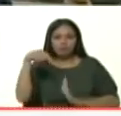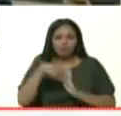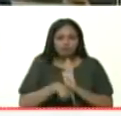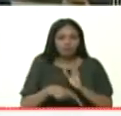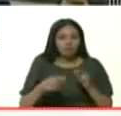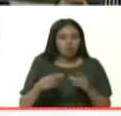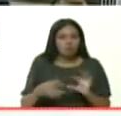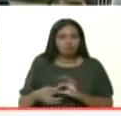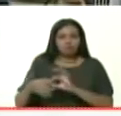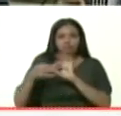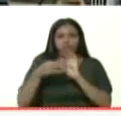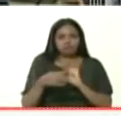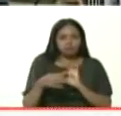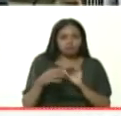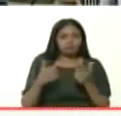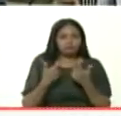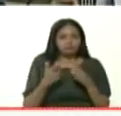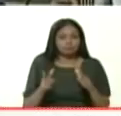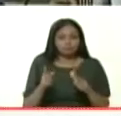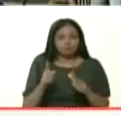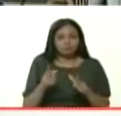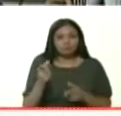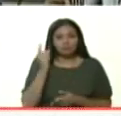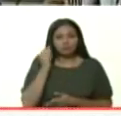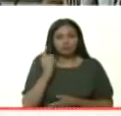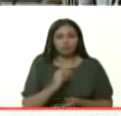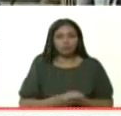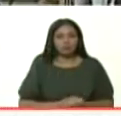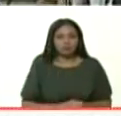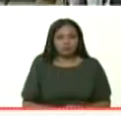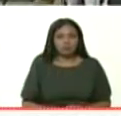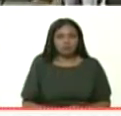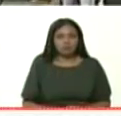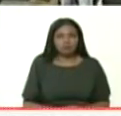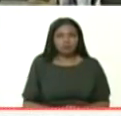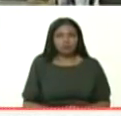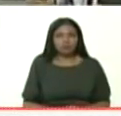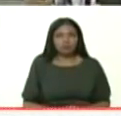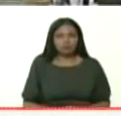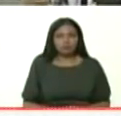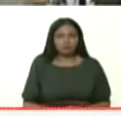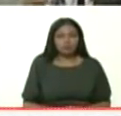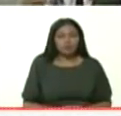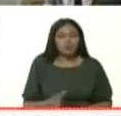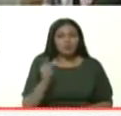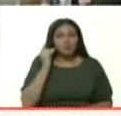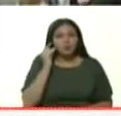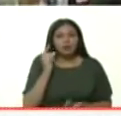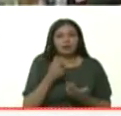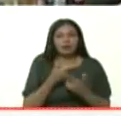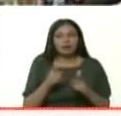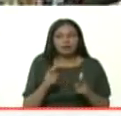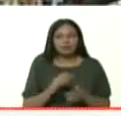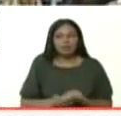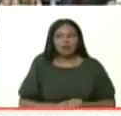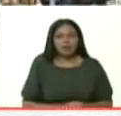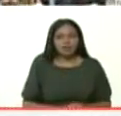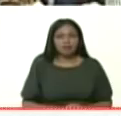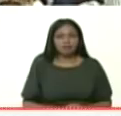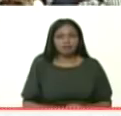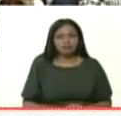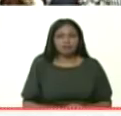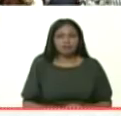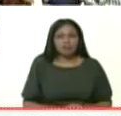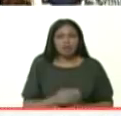profundamente vinculada a la liberación de la mujer. Una mujer libre, de pleno derecho, de